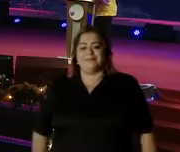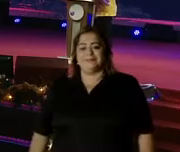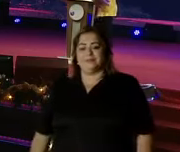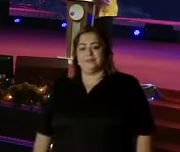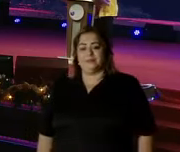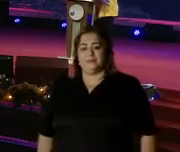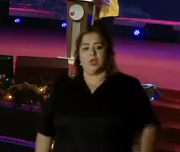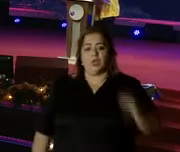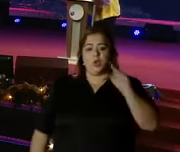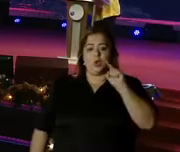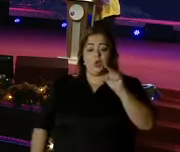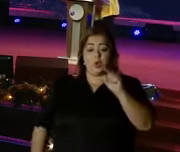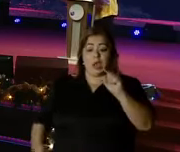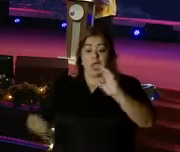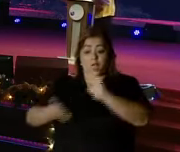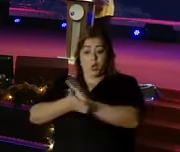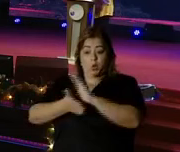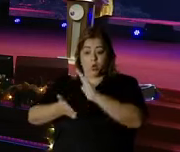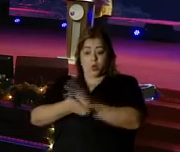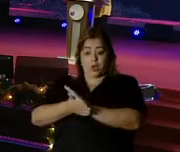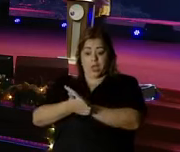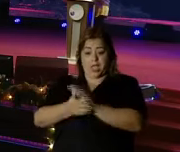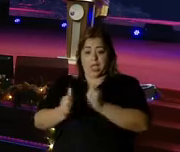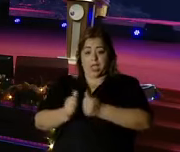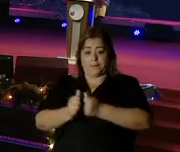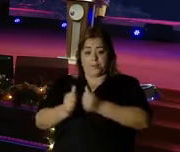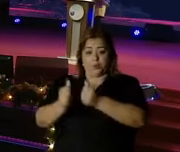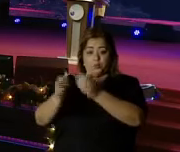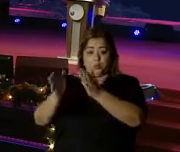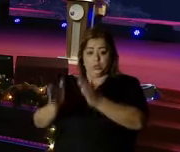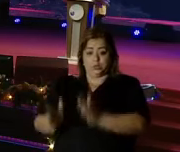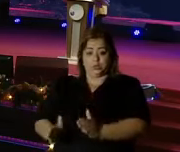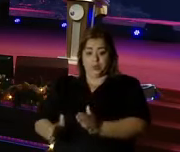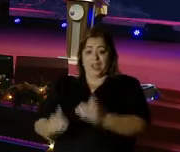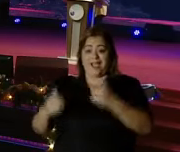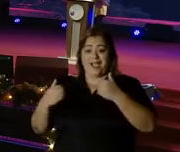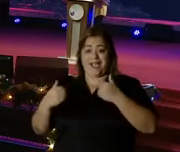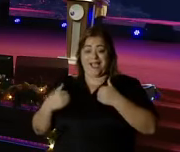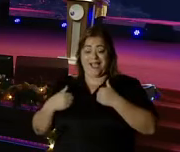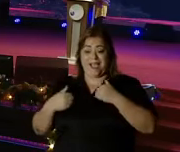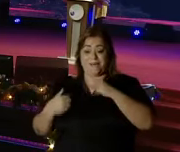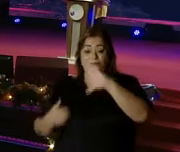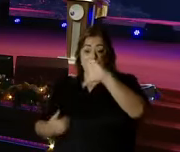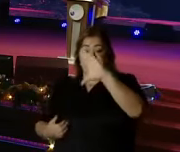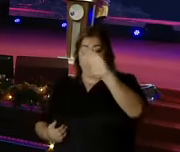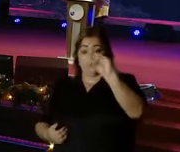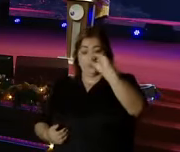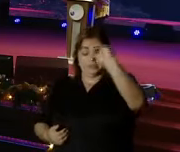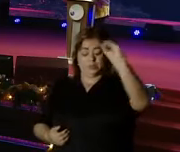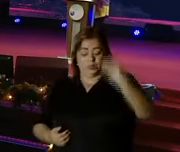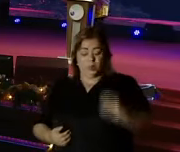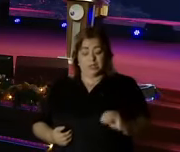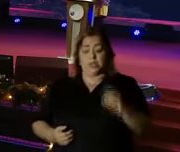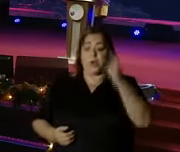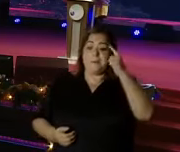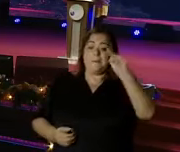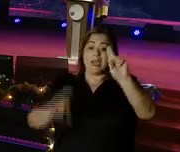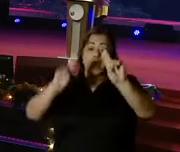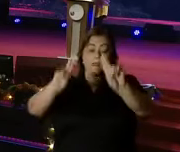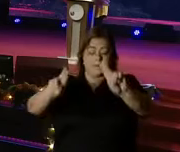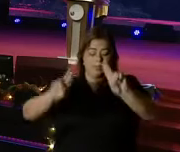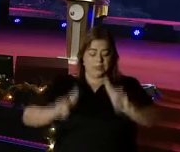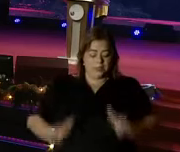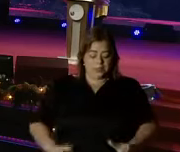Y el Colegio Apostólico, el domingo 13, tiene 50% de descuento en la matrícula para la universidad. Así